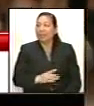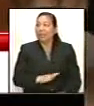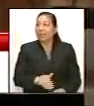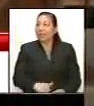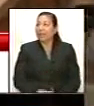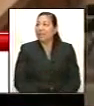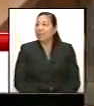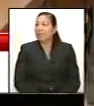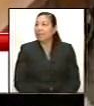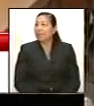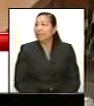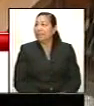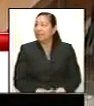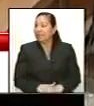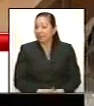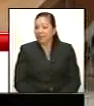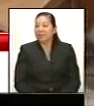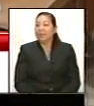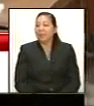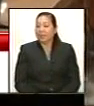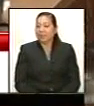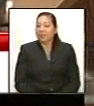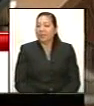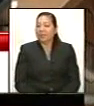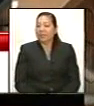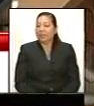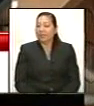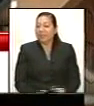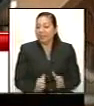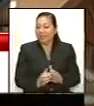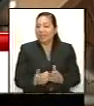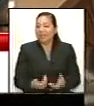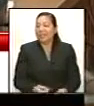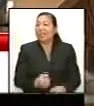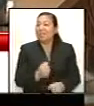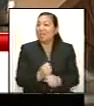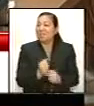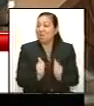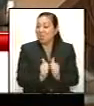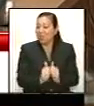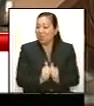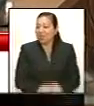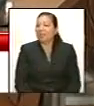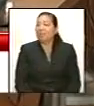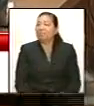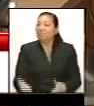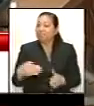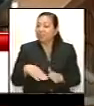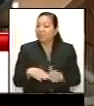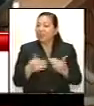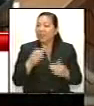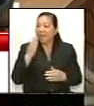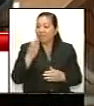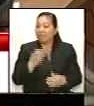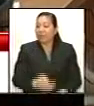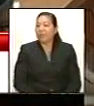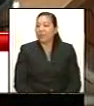de Fortalecimiento de las Familias, he venido también con mi compañera de trabajo, que se va a incorporar ya en las